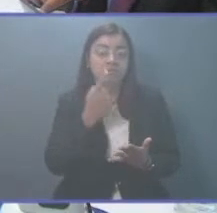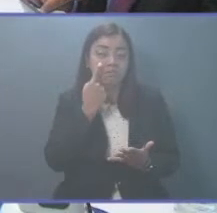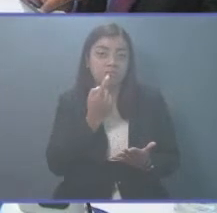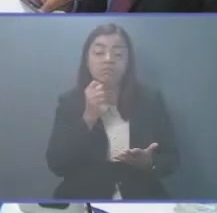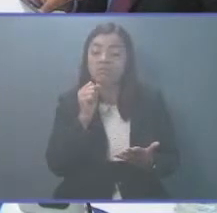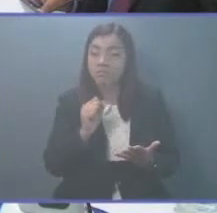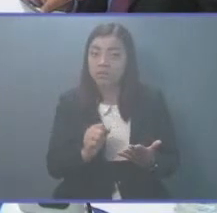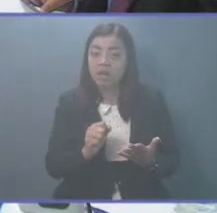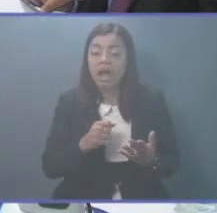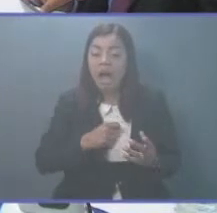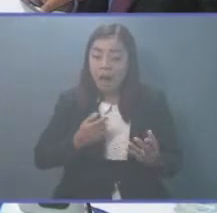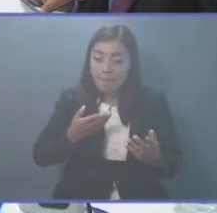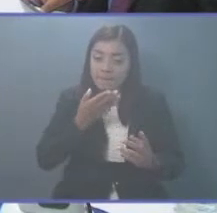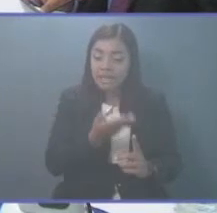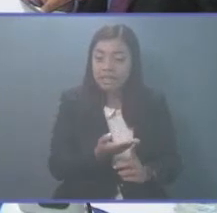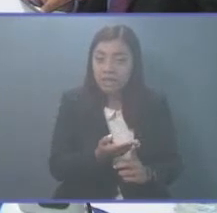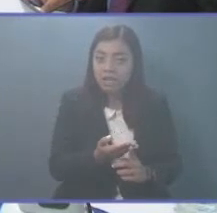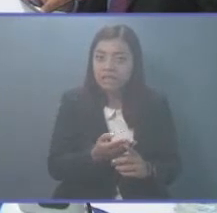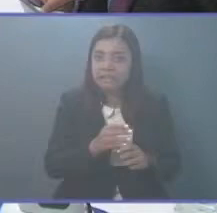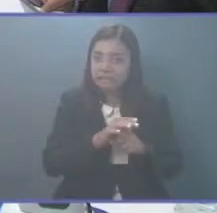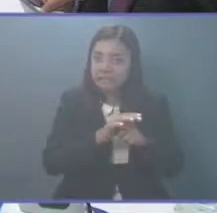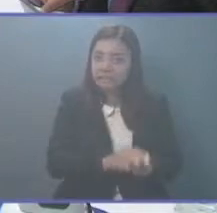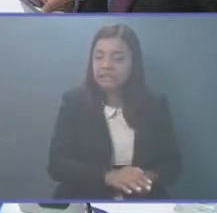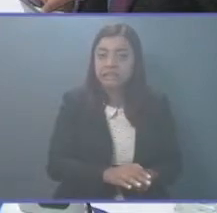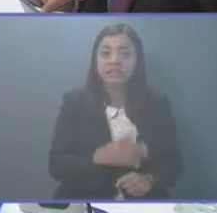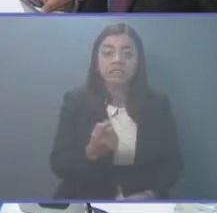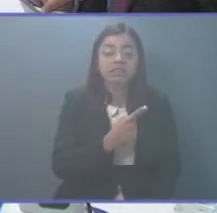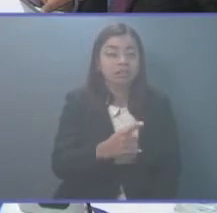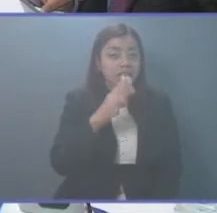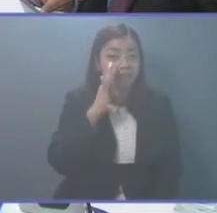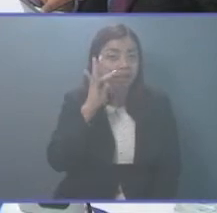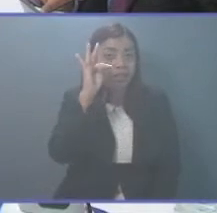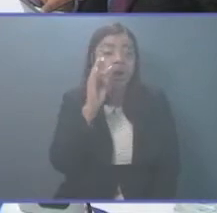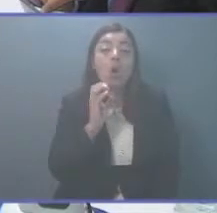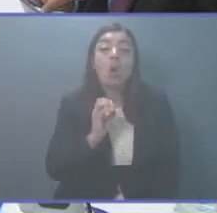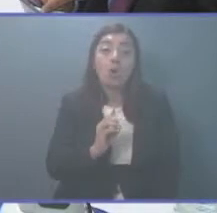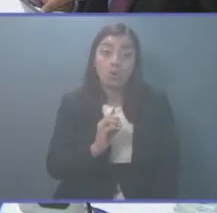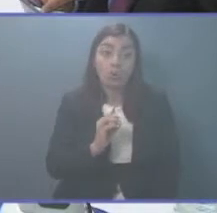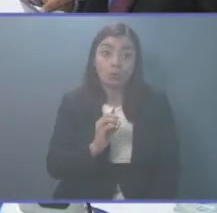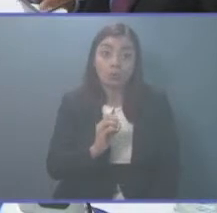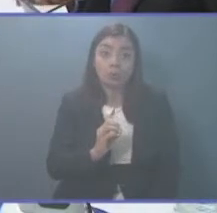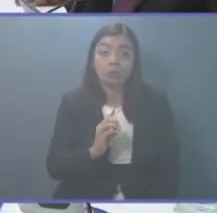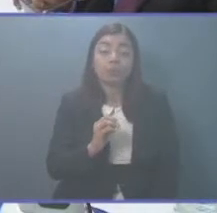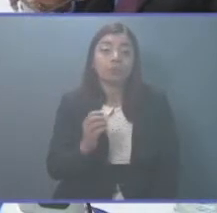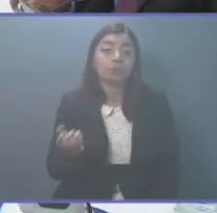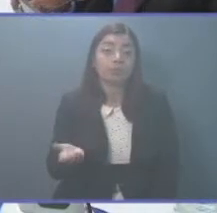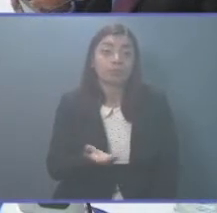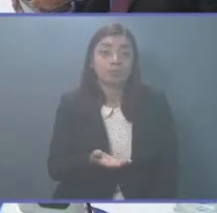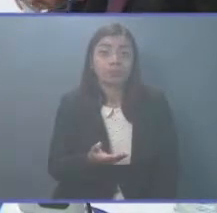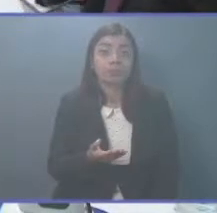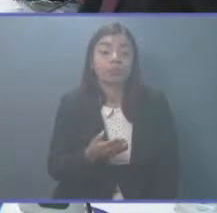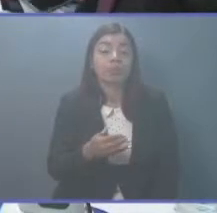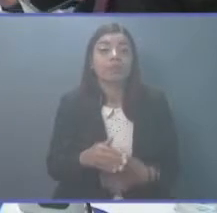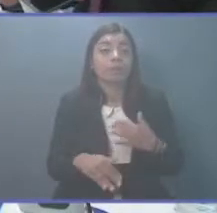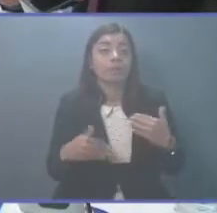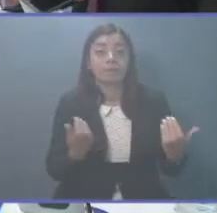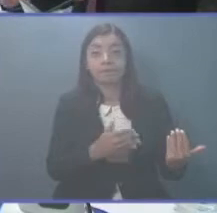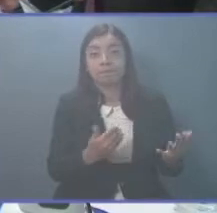amenazar, coaccionar a víctimas o testigos o retribuir u